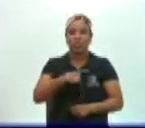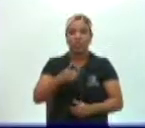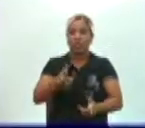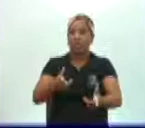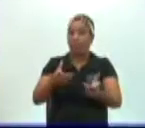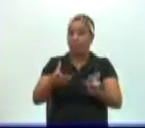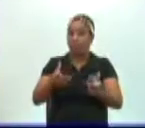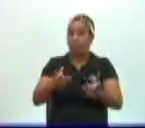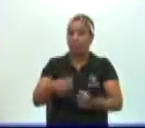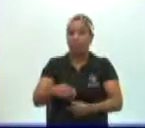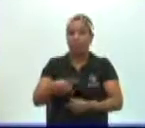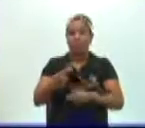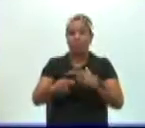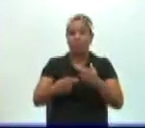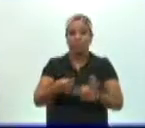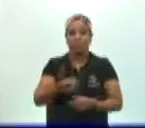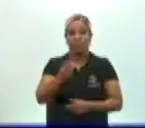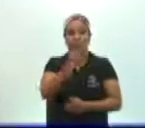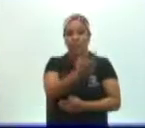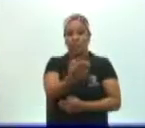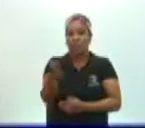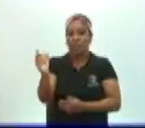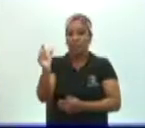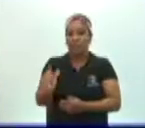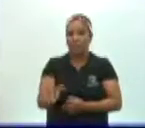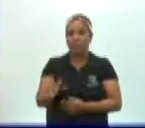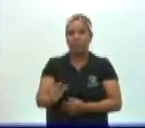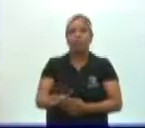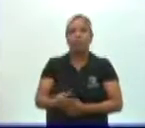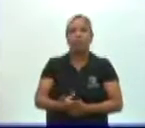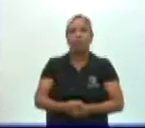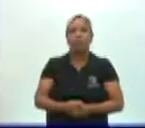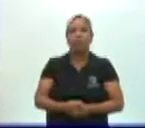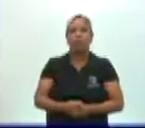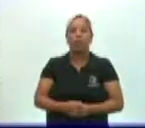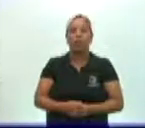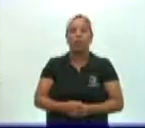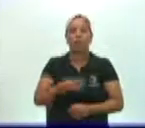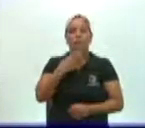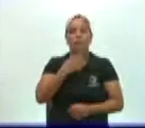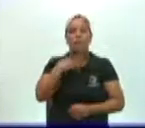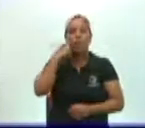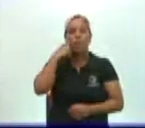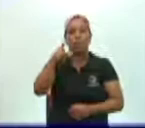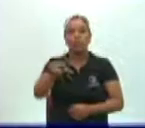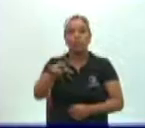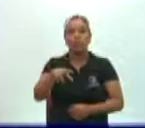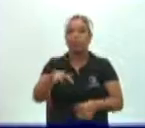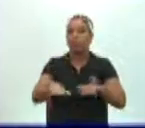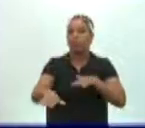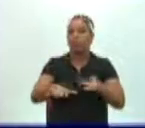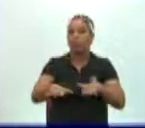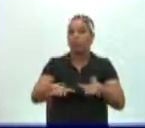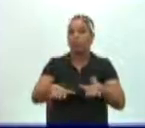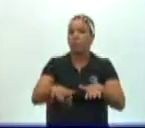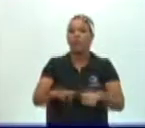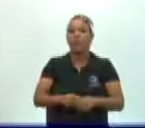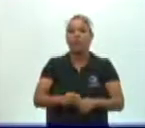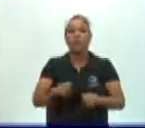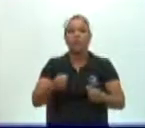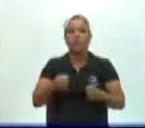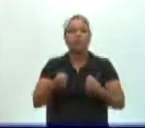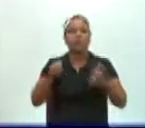realizada públicamente en la plaza. Como has podido observar, estos movimientos precursores representan el antecedente de